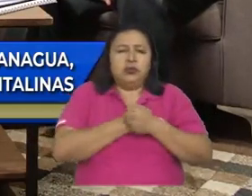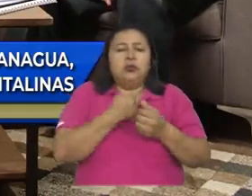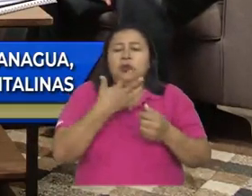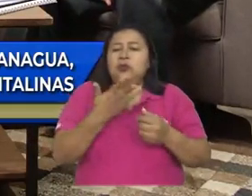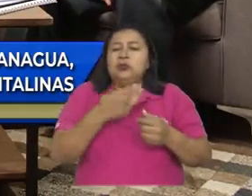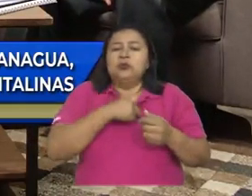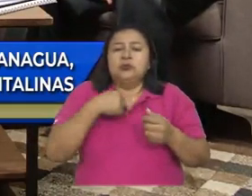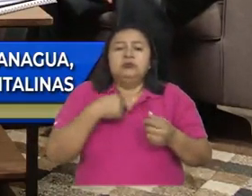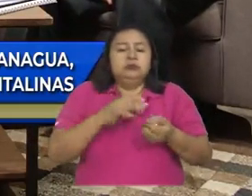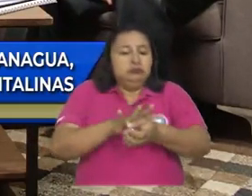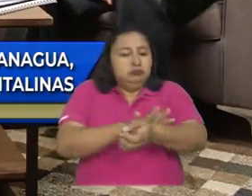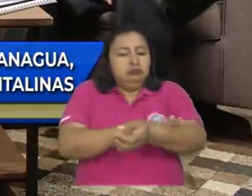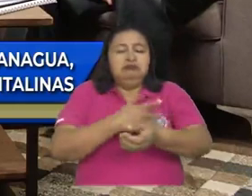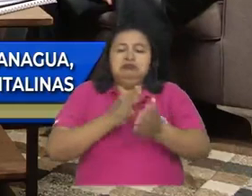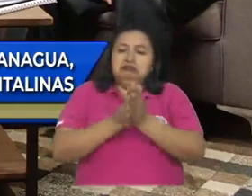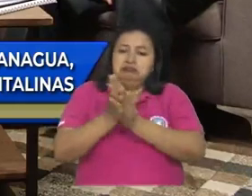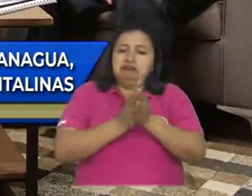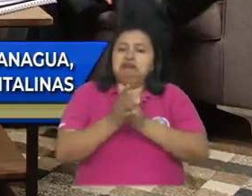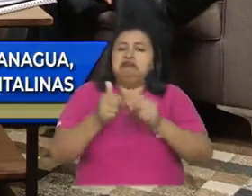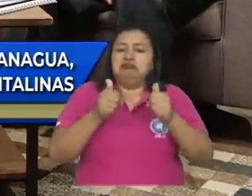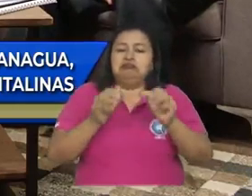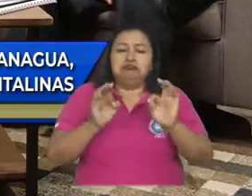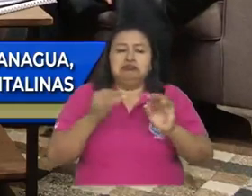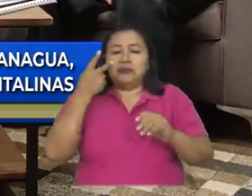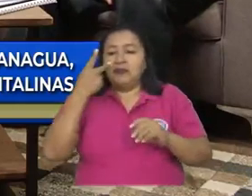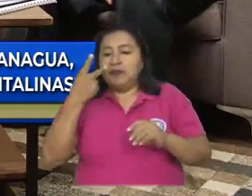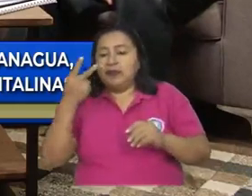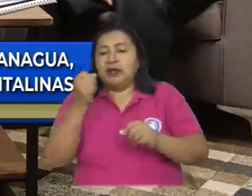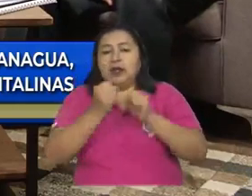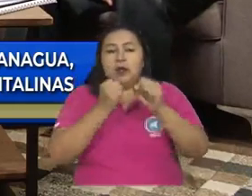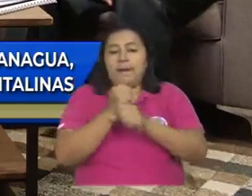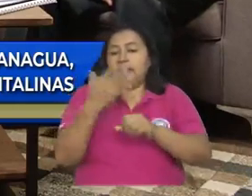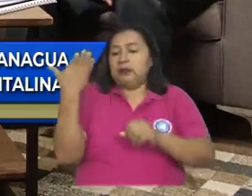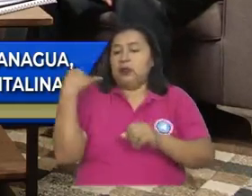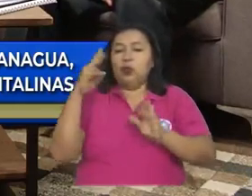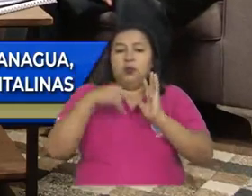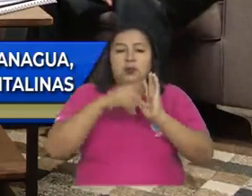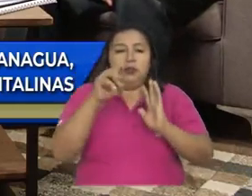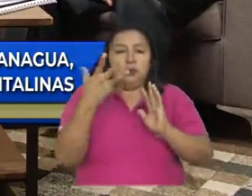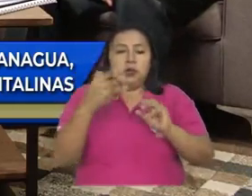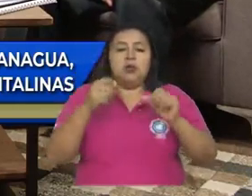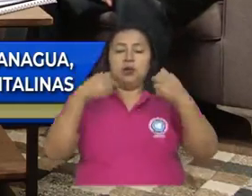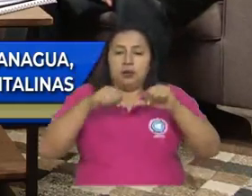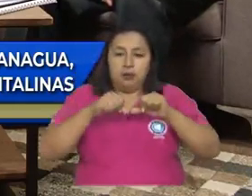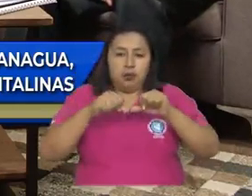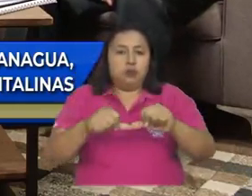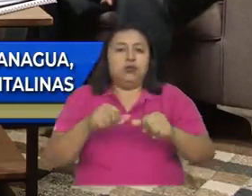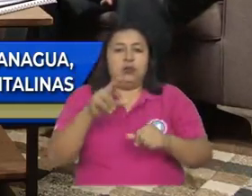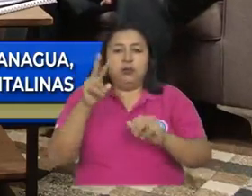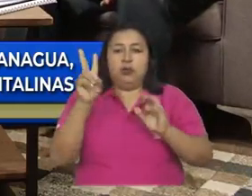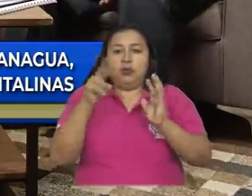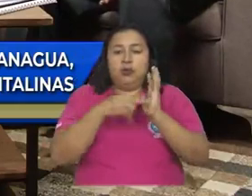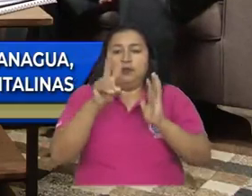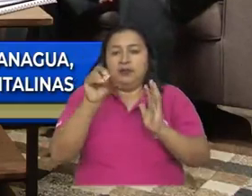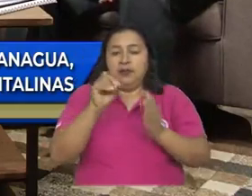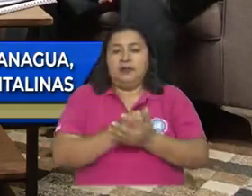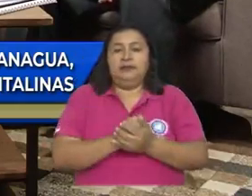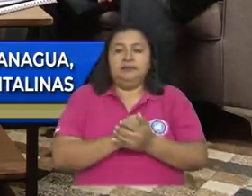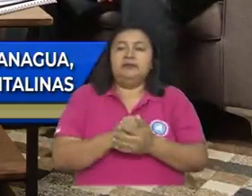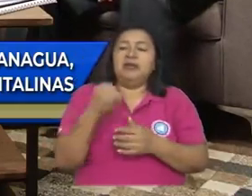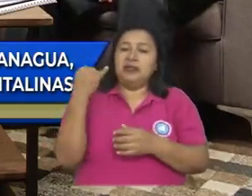nosotros nos sentimos muy satisfechos de los resultados del año 2019 y continuaremos con la bendición de Dios. Y sin duda